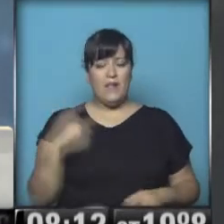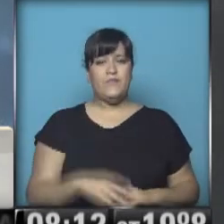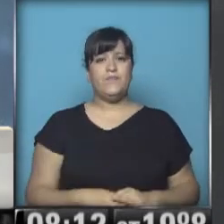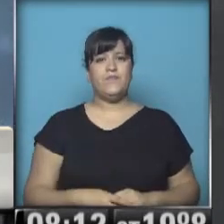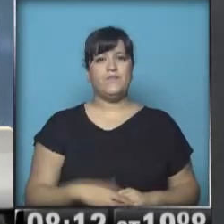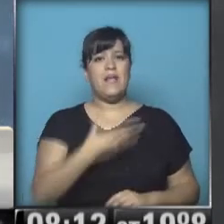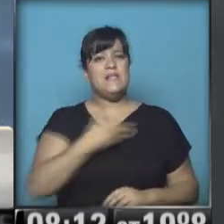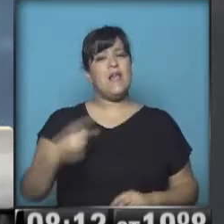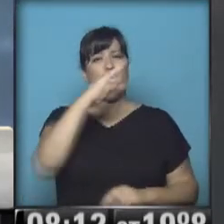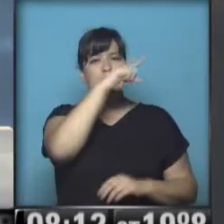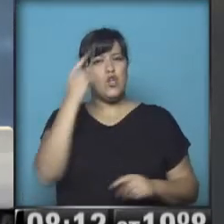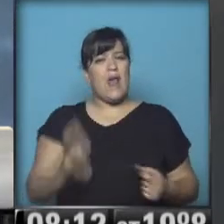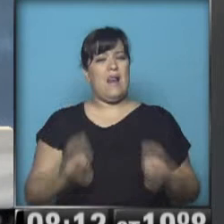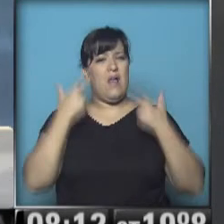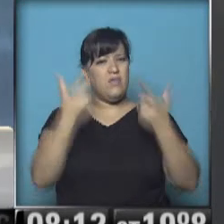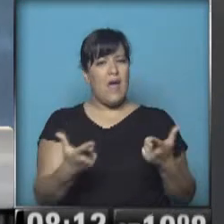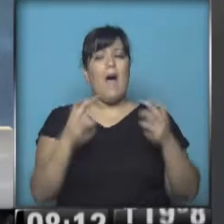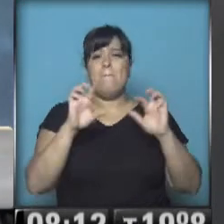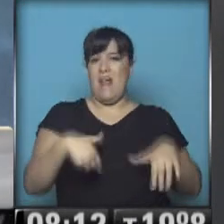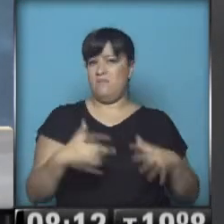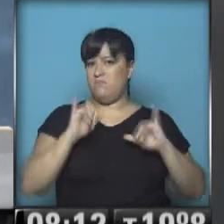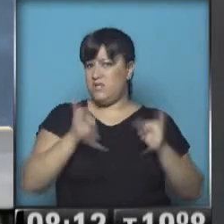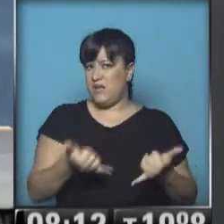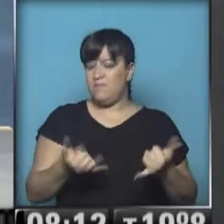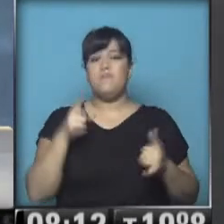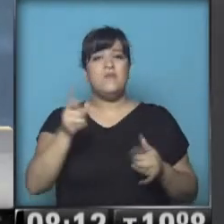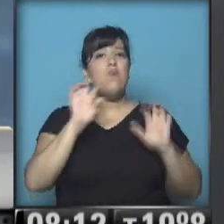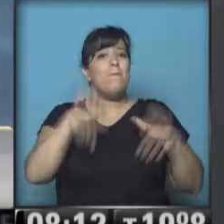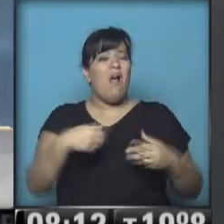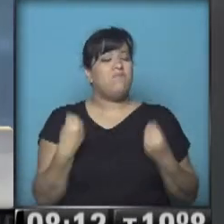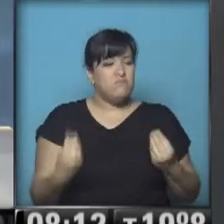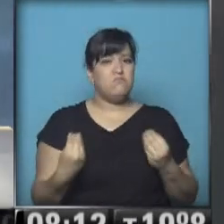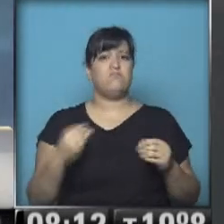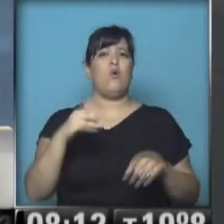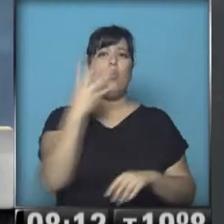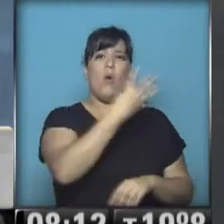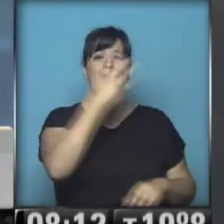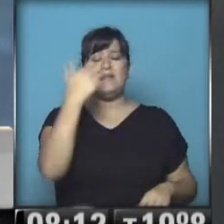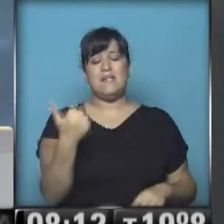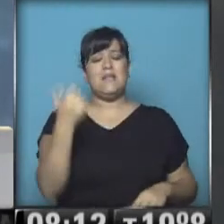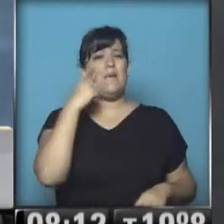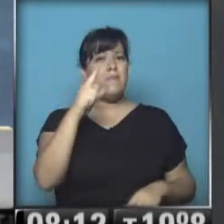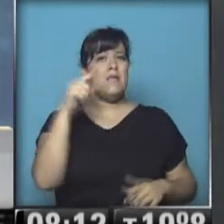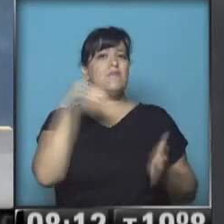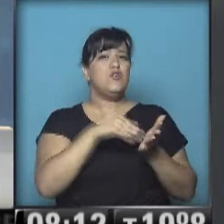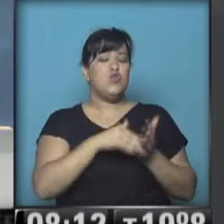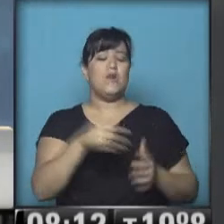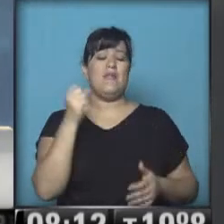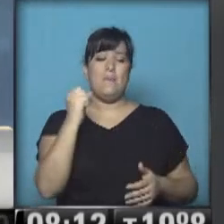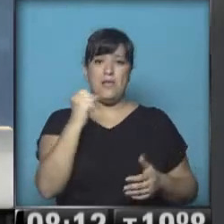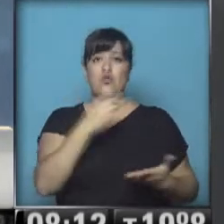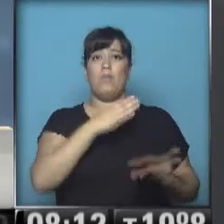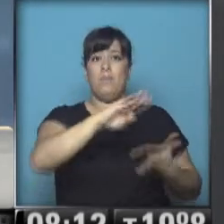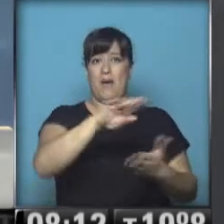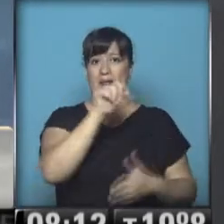promueve perfectamente una política está política implica 453 millones de pesos de asignación de recursos presupuestarios